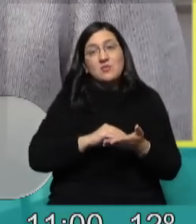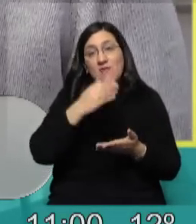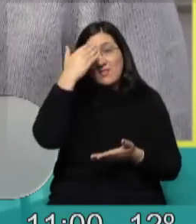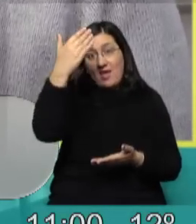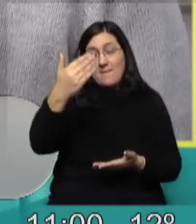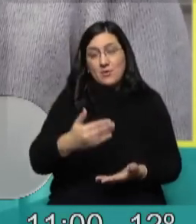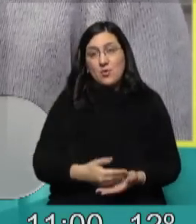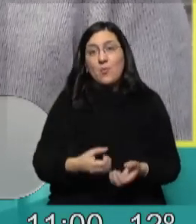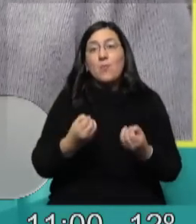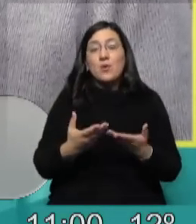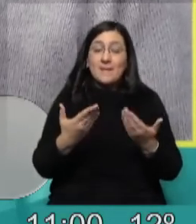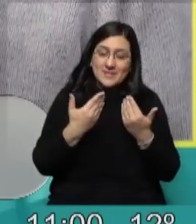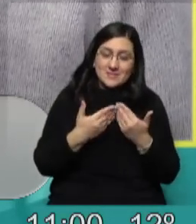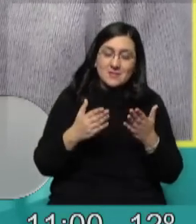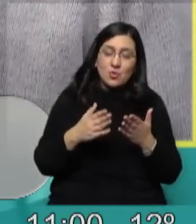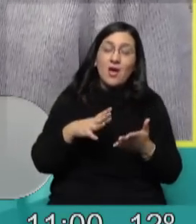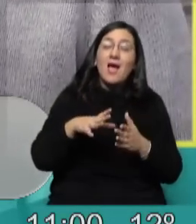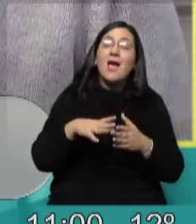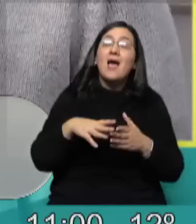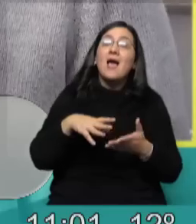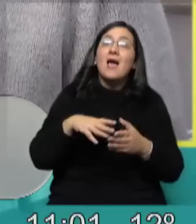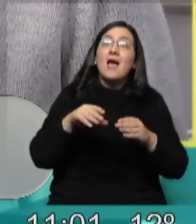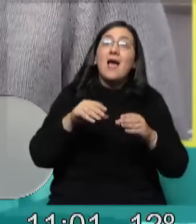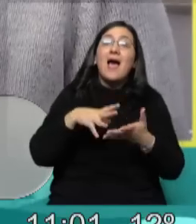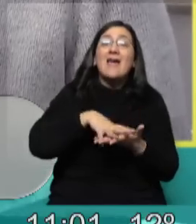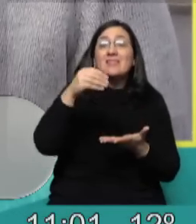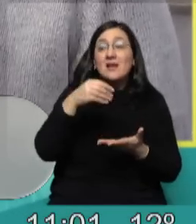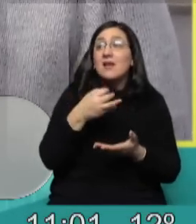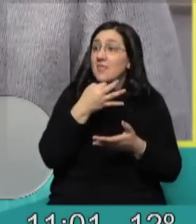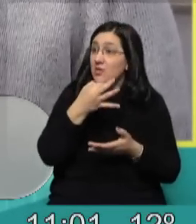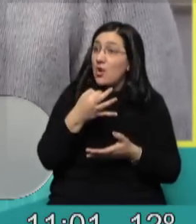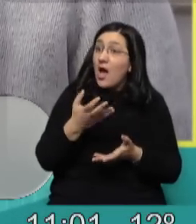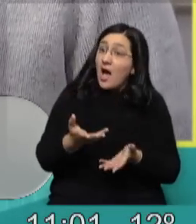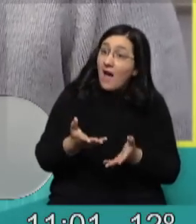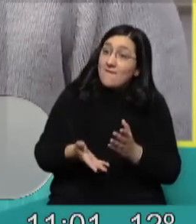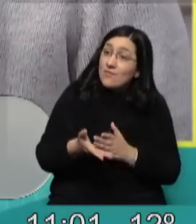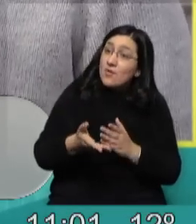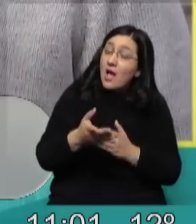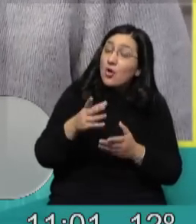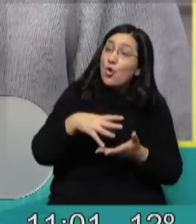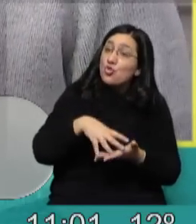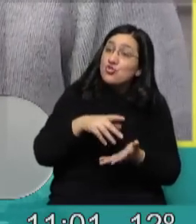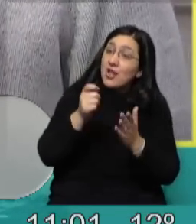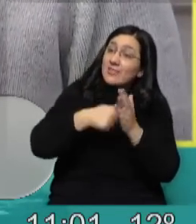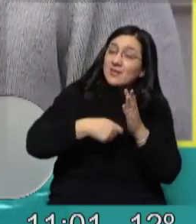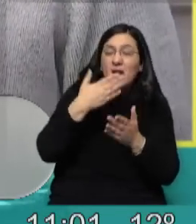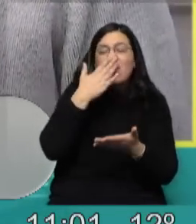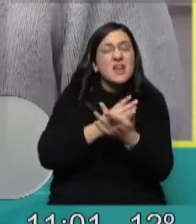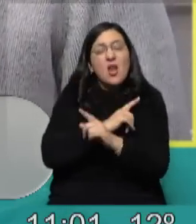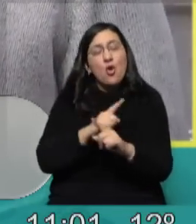Amplista, porque en un principio Antel le manifestó una intención de contratarlo, después desistió de contratarlo, y